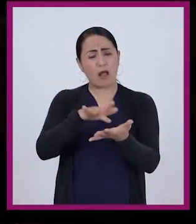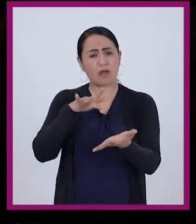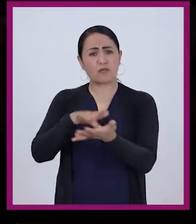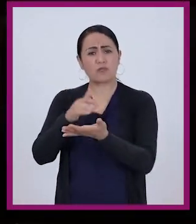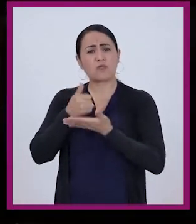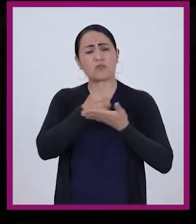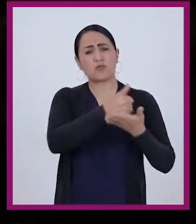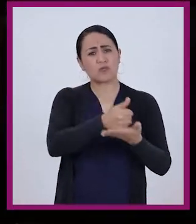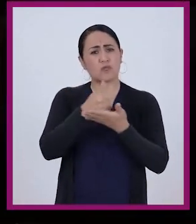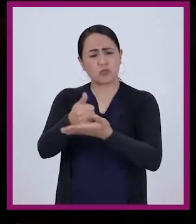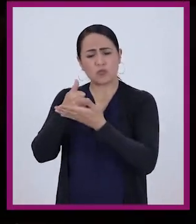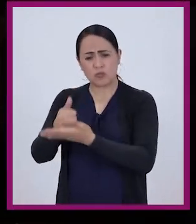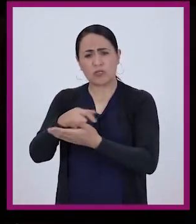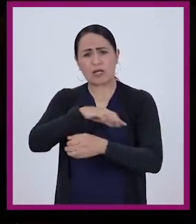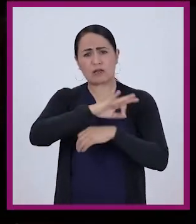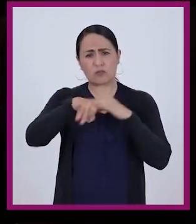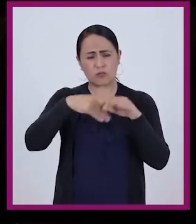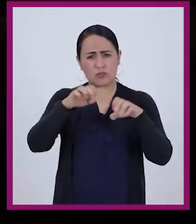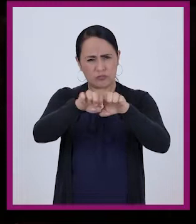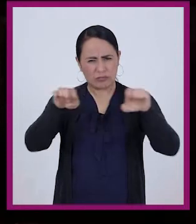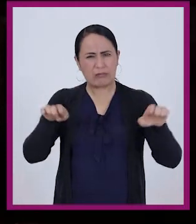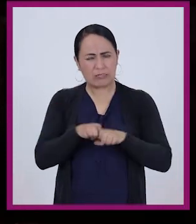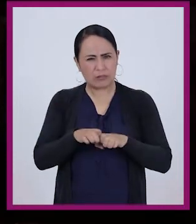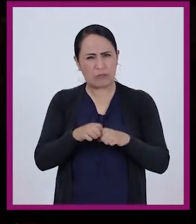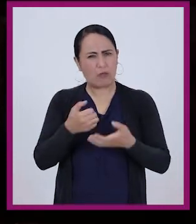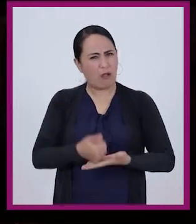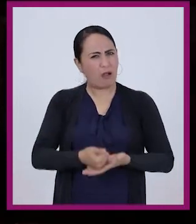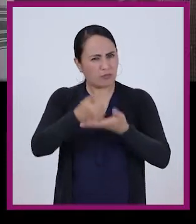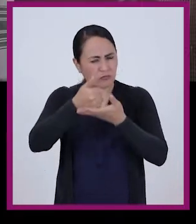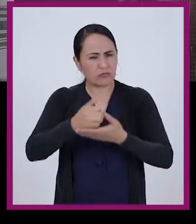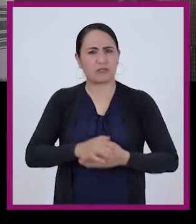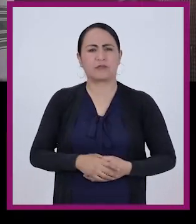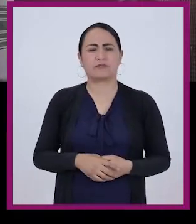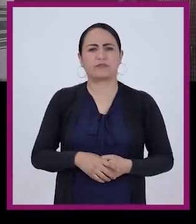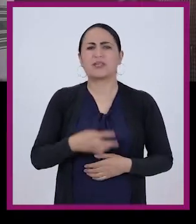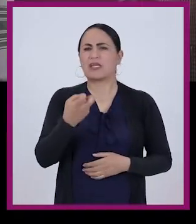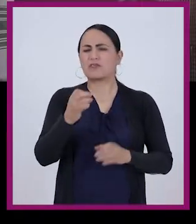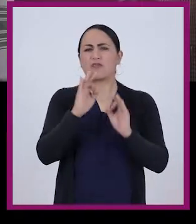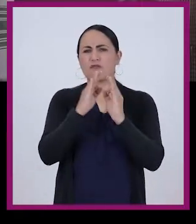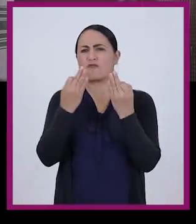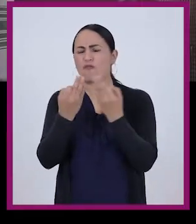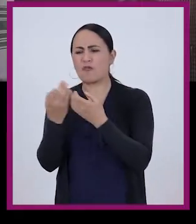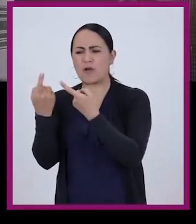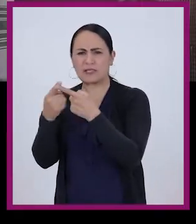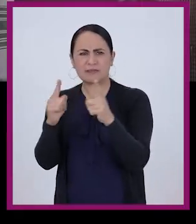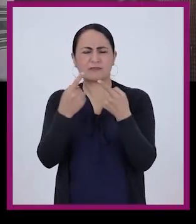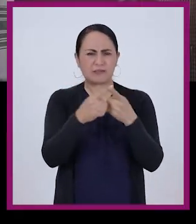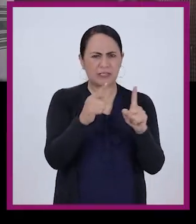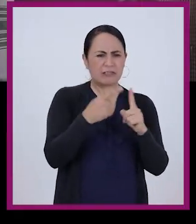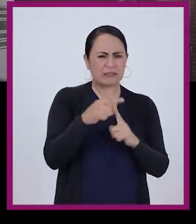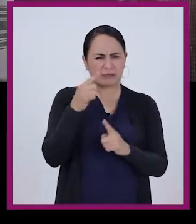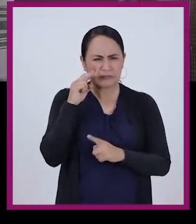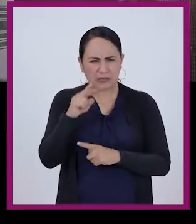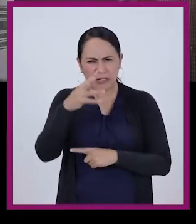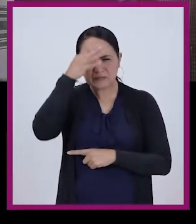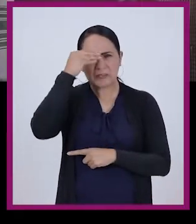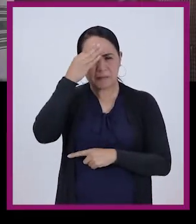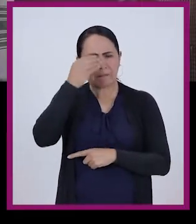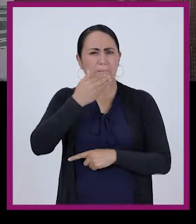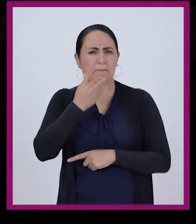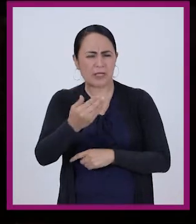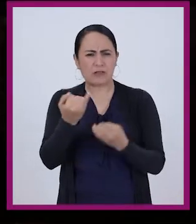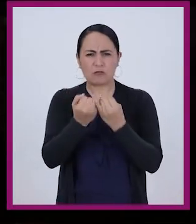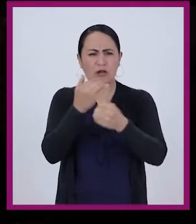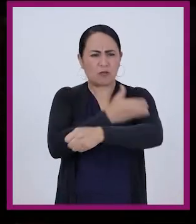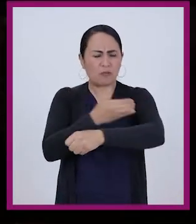es aprender a colaborar y a crear algo entre todas y todos. Es genial aprender con otras maneras de hacer las cosas y con menos carga de